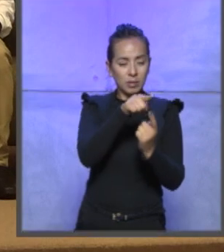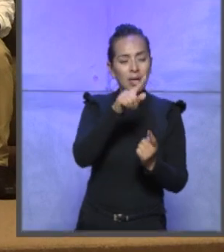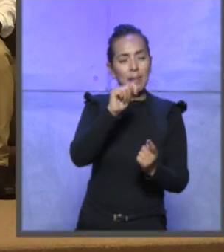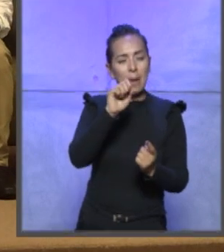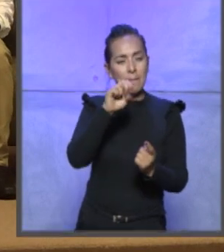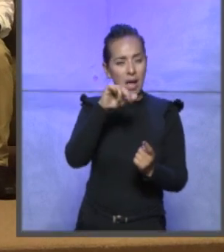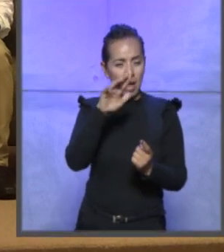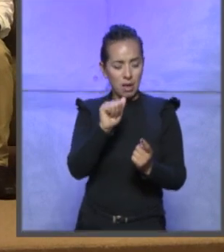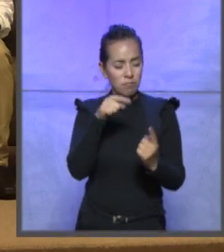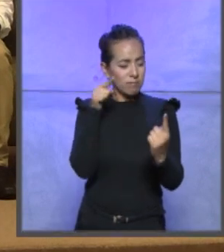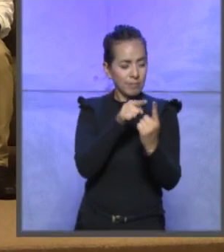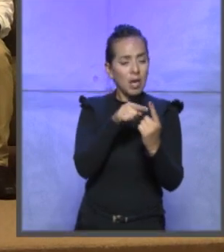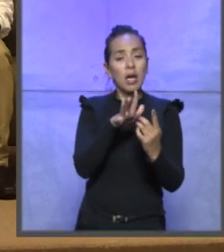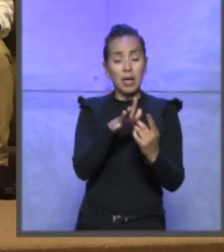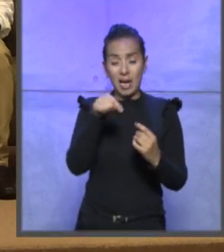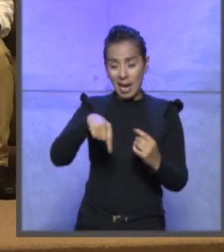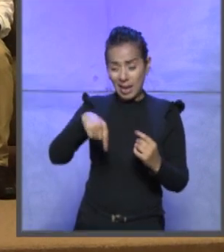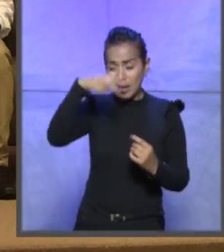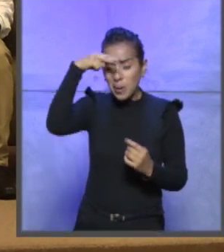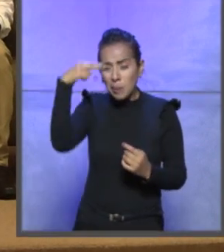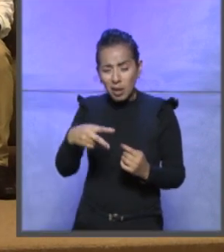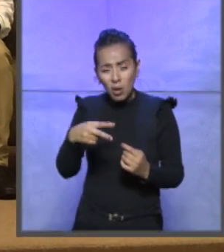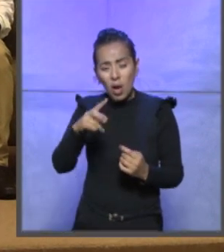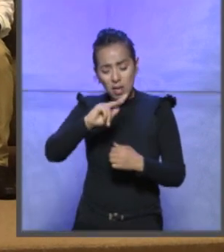Tamara, ¿México es un país que discrimina?